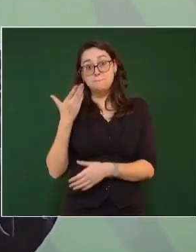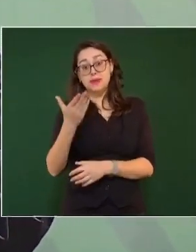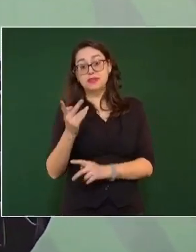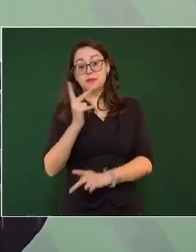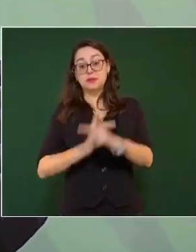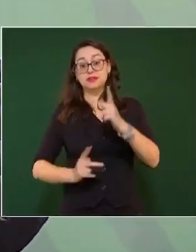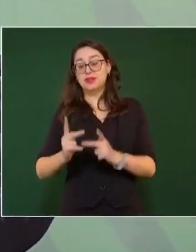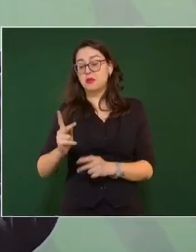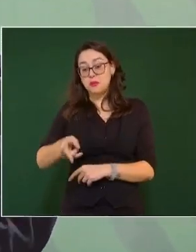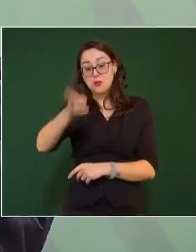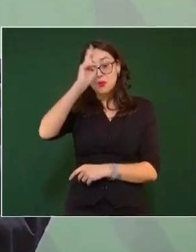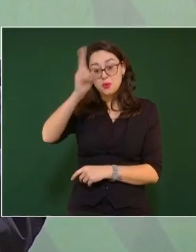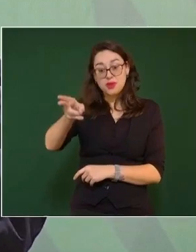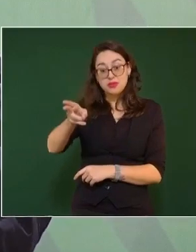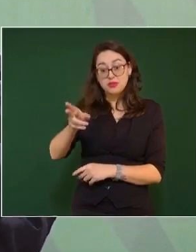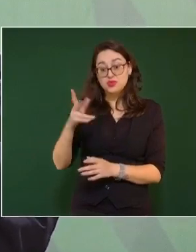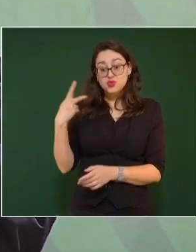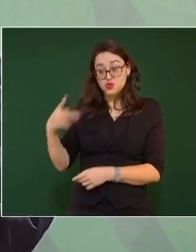los gobernantes,